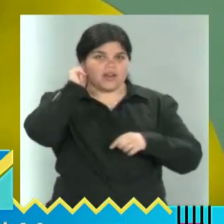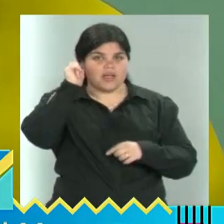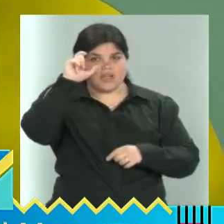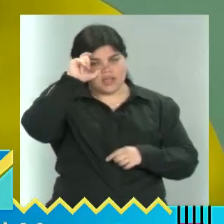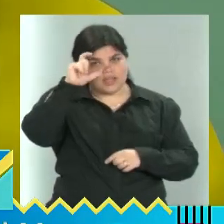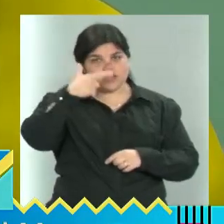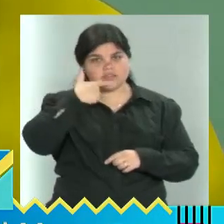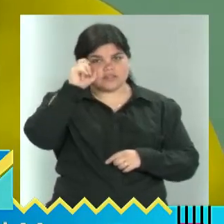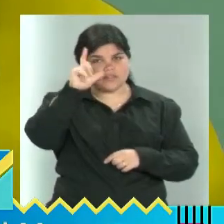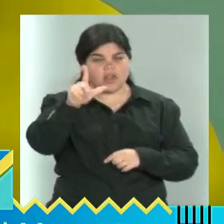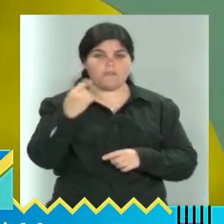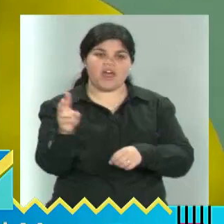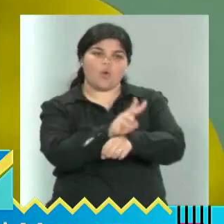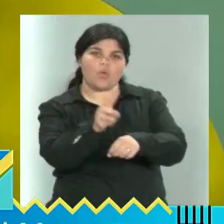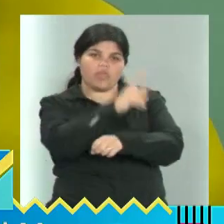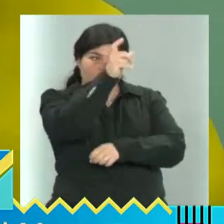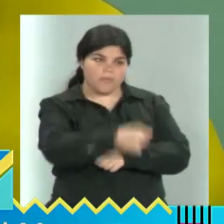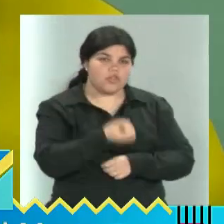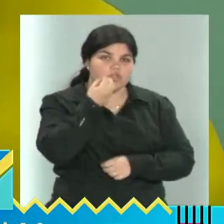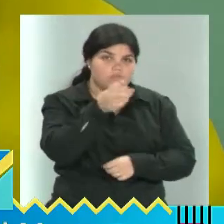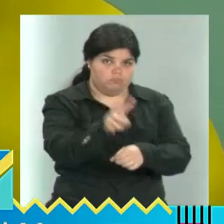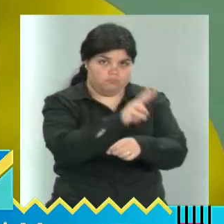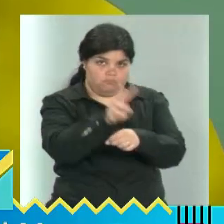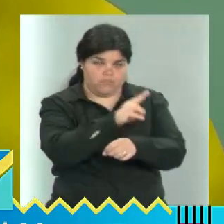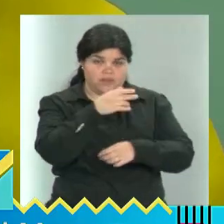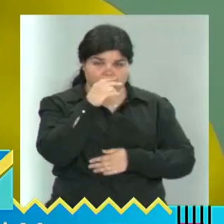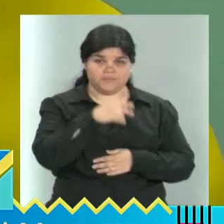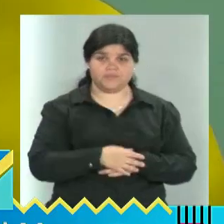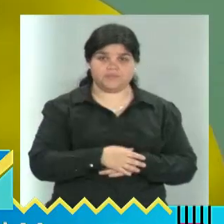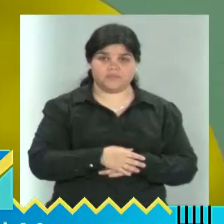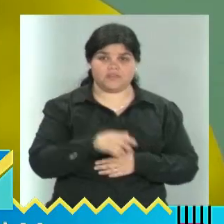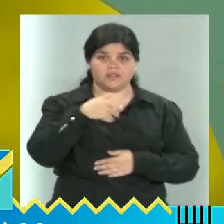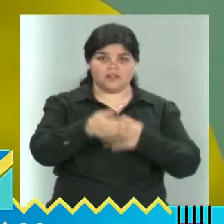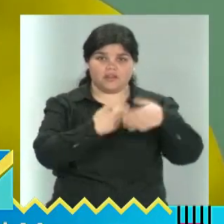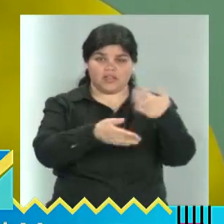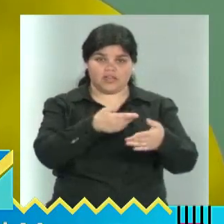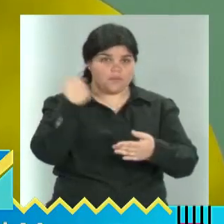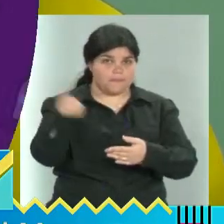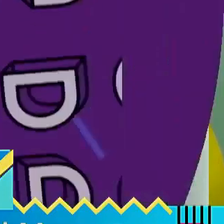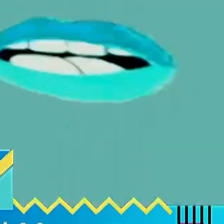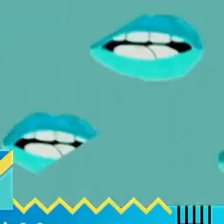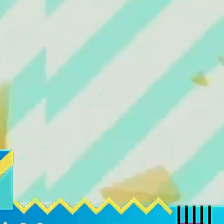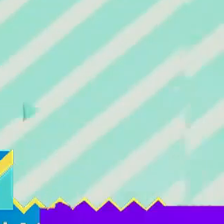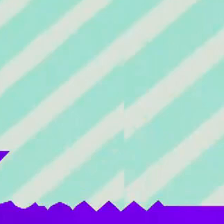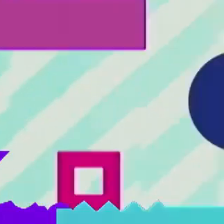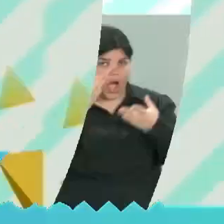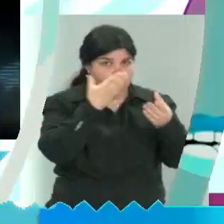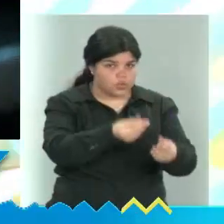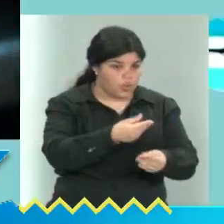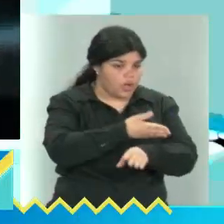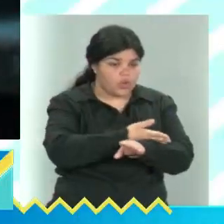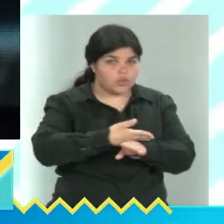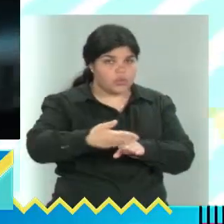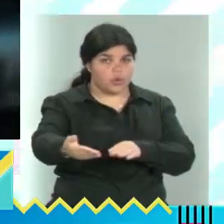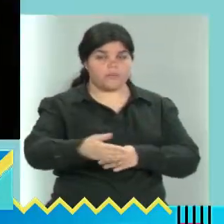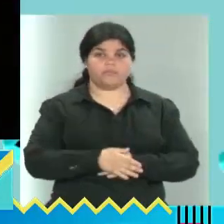protección. Bueno, es importantísimo luego que continúe esta asistencia psicológica. La víctima de un